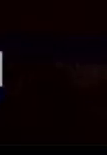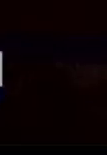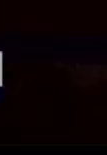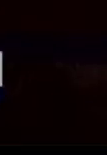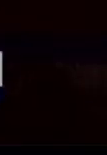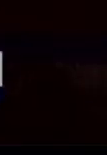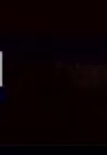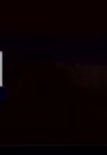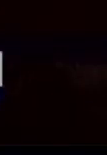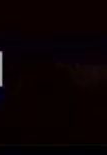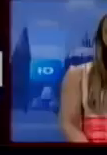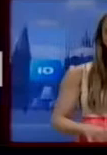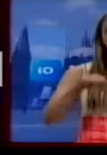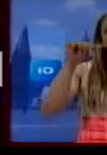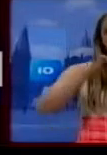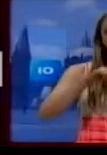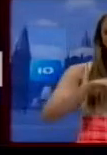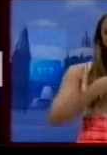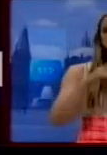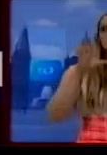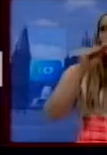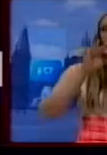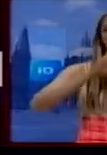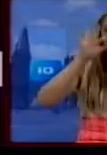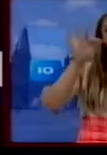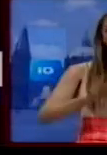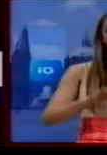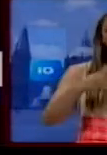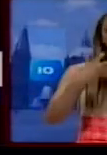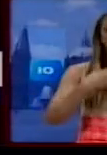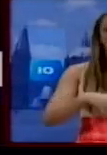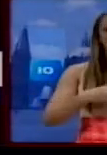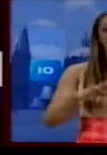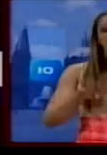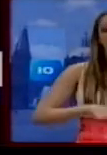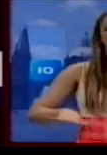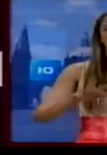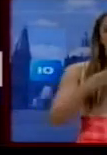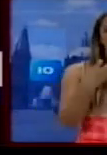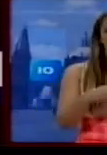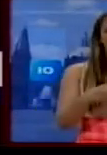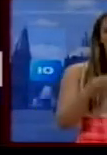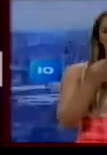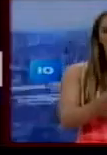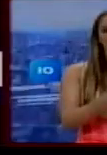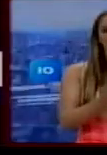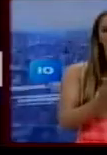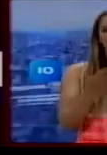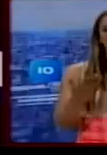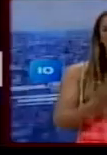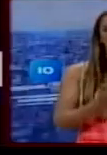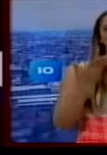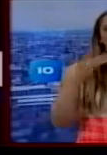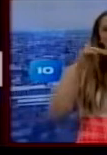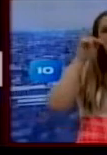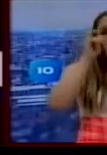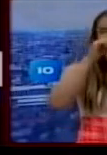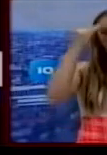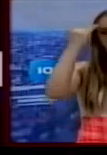hoy conforman casi un 90% de la industria, en momentos muy, muy